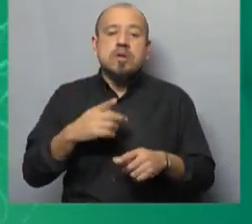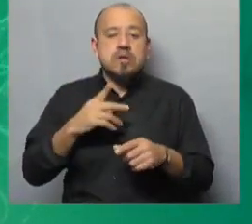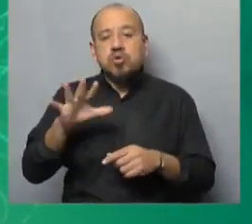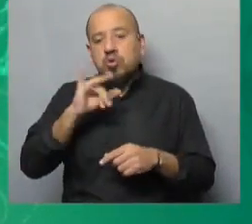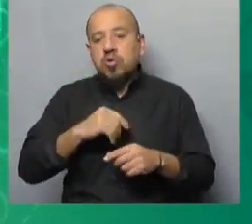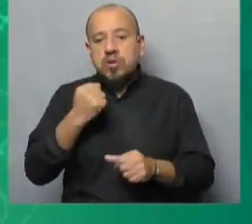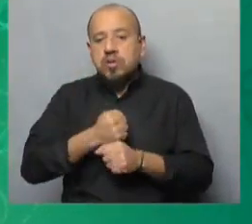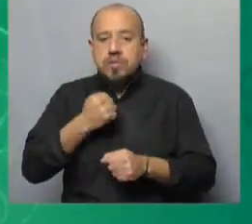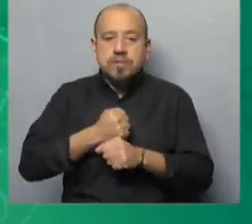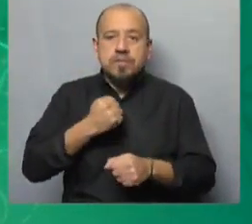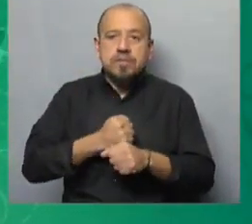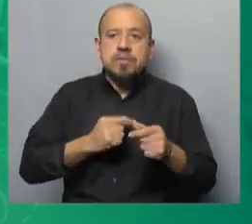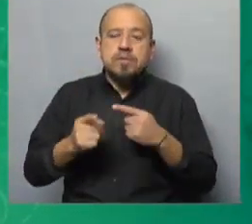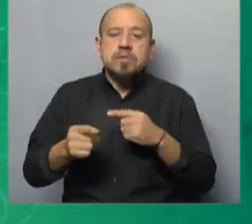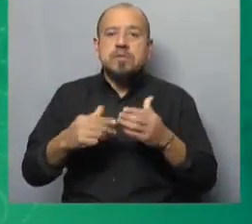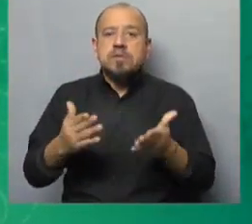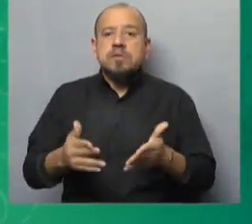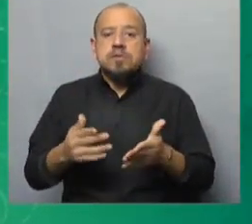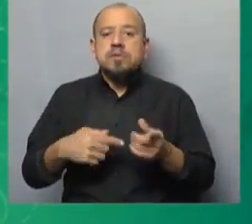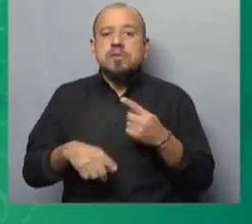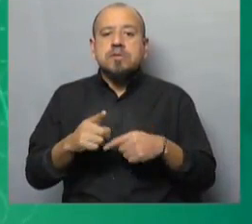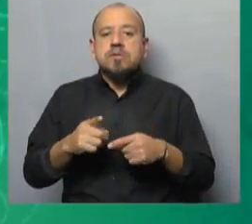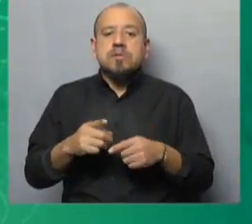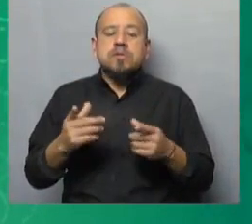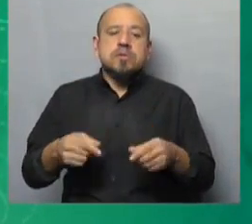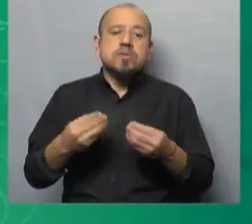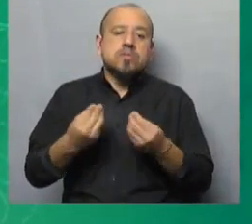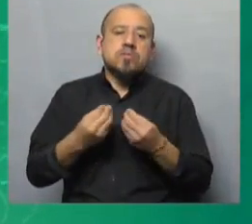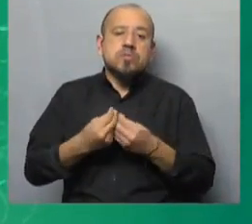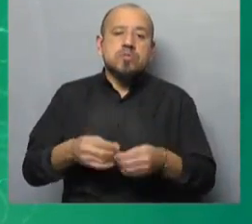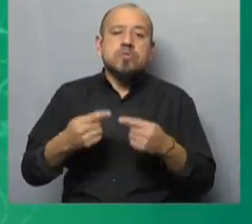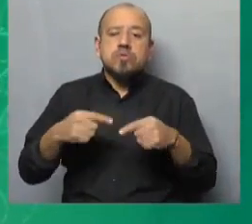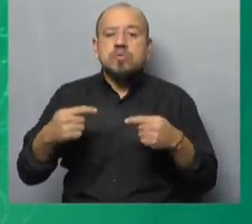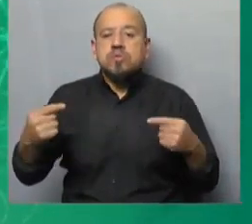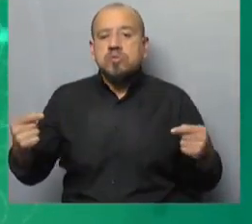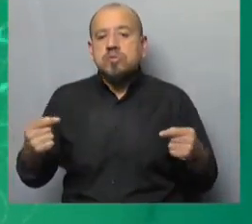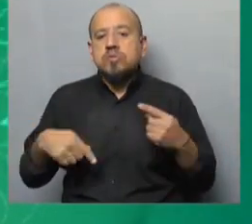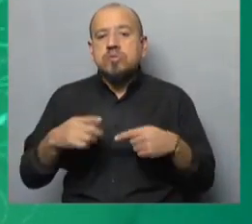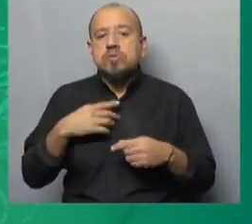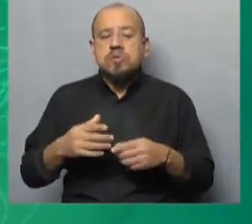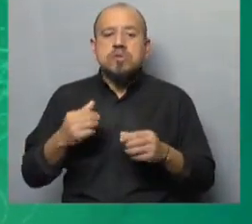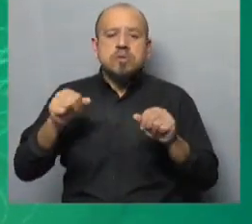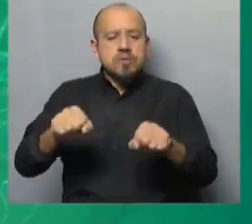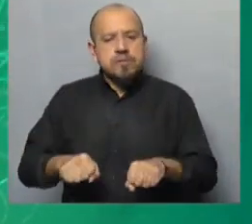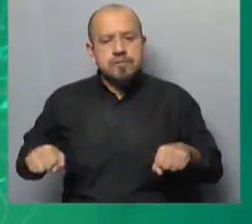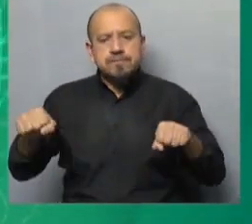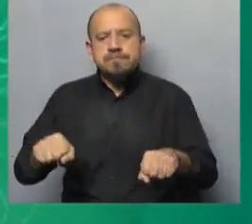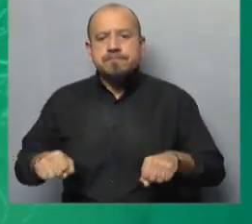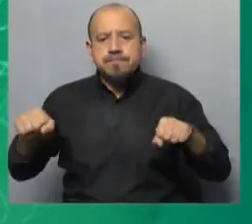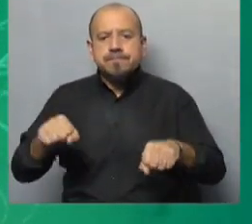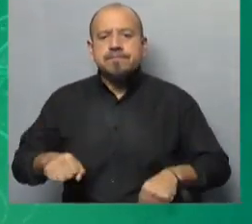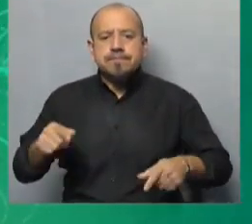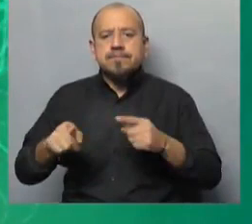días estar insistiendo en la mejora técnica en un montón de cosas sin felipe remo como los dios se hizo una regata espectacular dominó